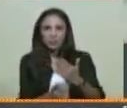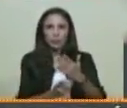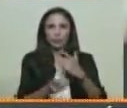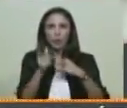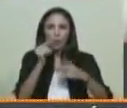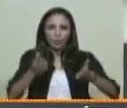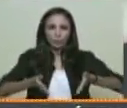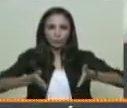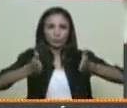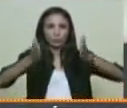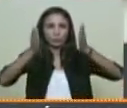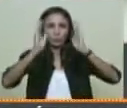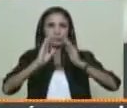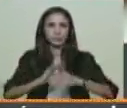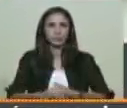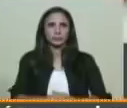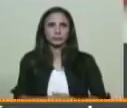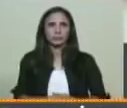quien conceptualizó el